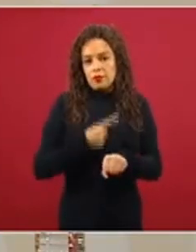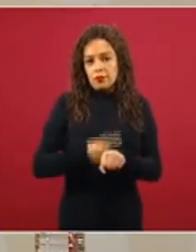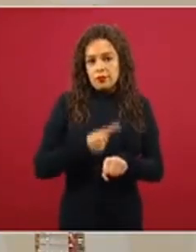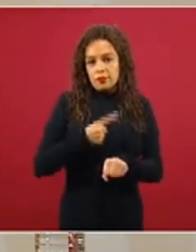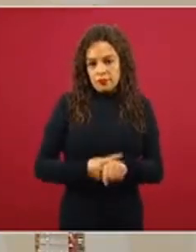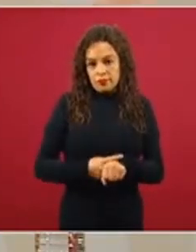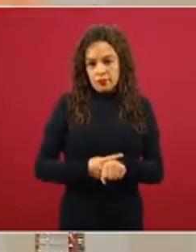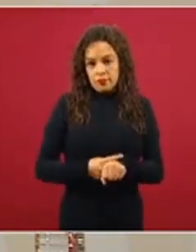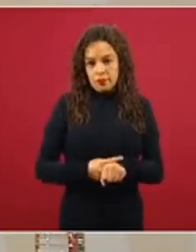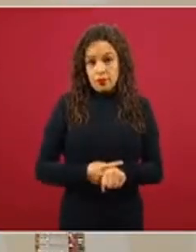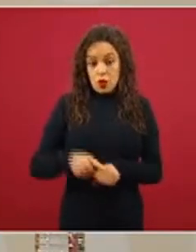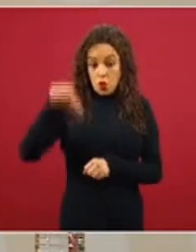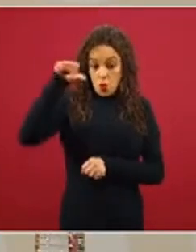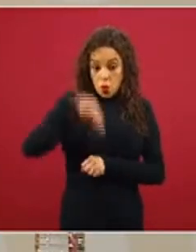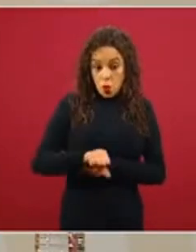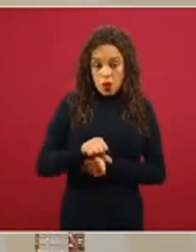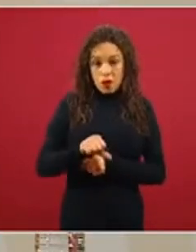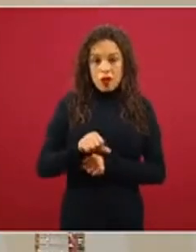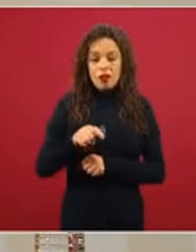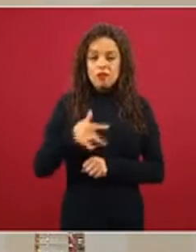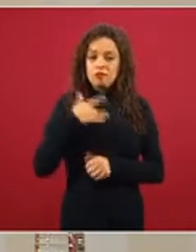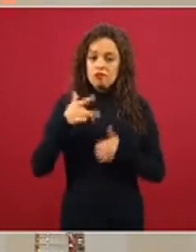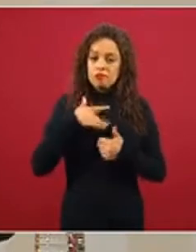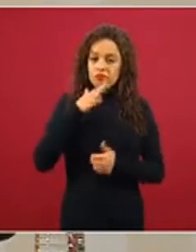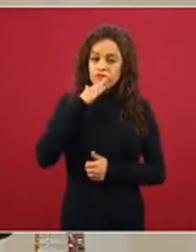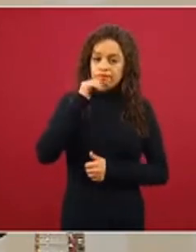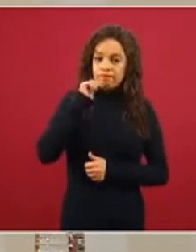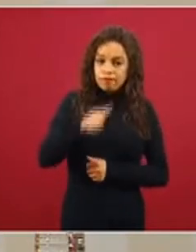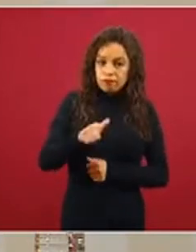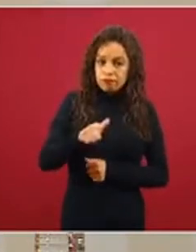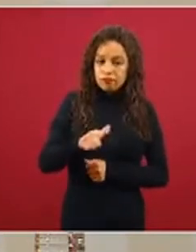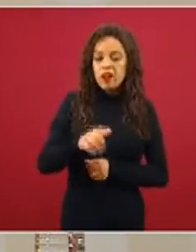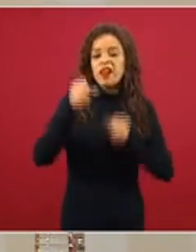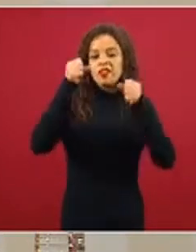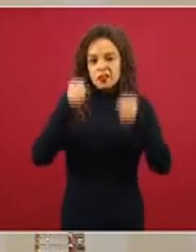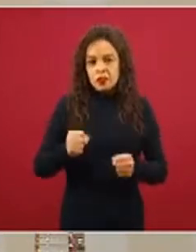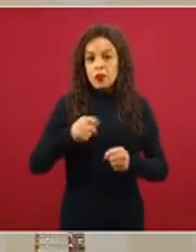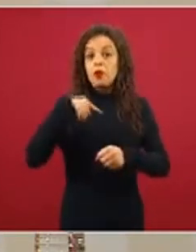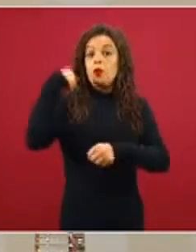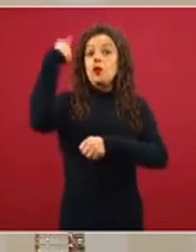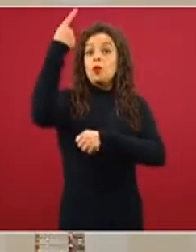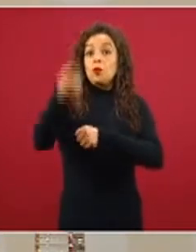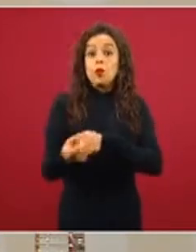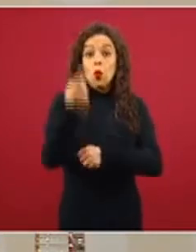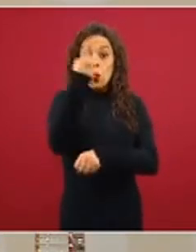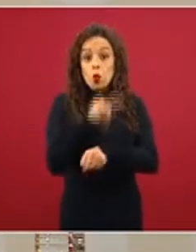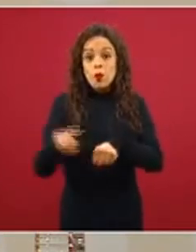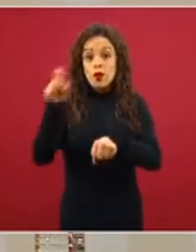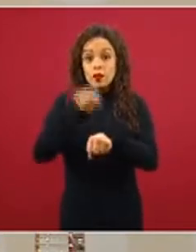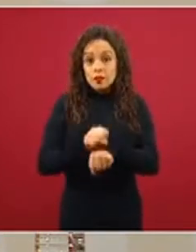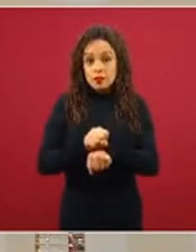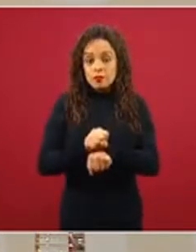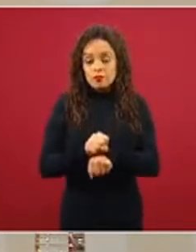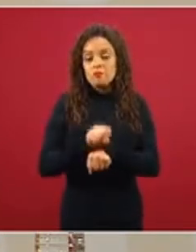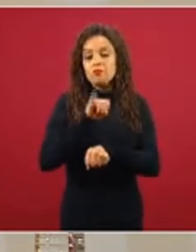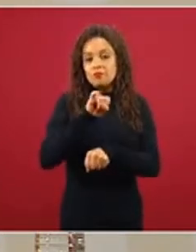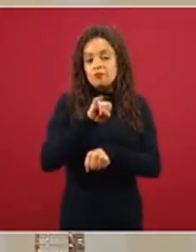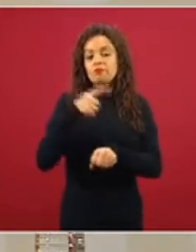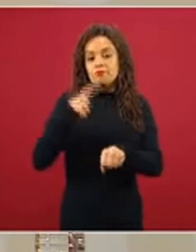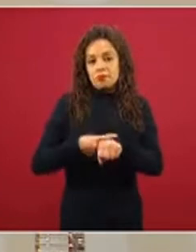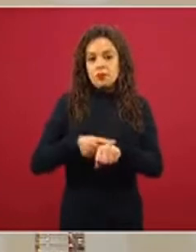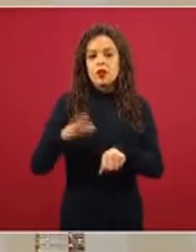siguiente semana. ¿Por qué razón? Porque el periodo de incubación de este virus, incubación le llamamos al periodo en el que